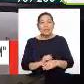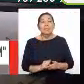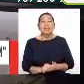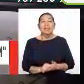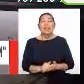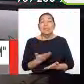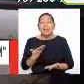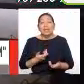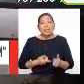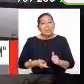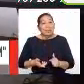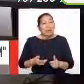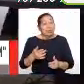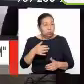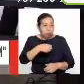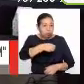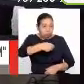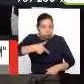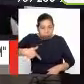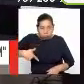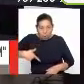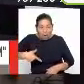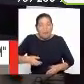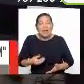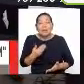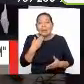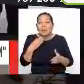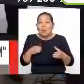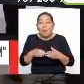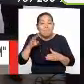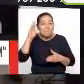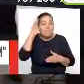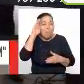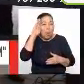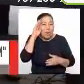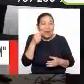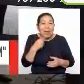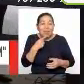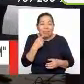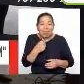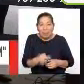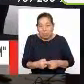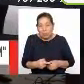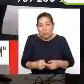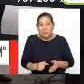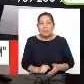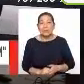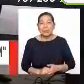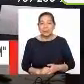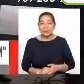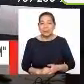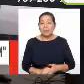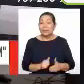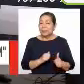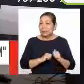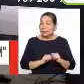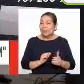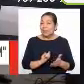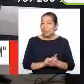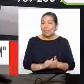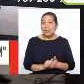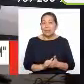gracias a las acciones de inteligencia y principalmente por la denuncia que hacen las víctimas que